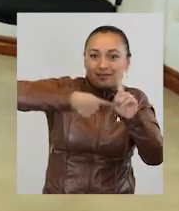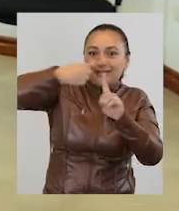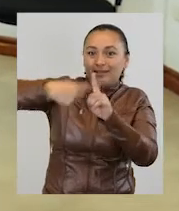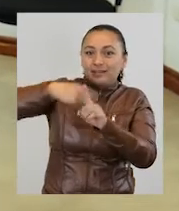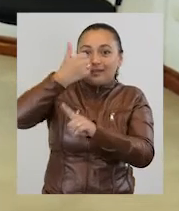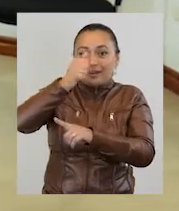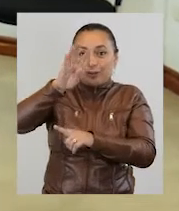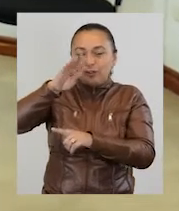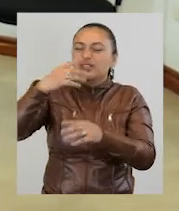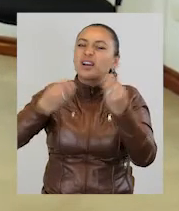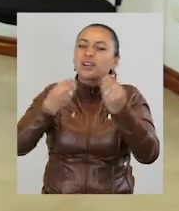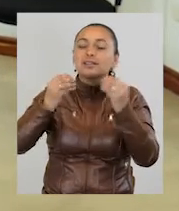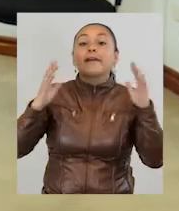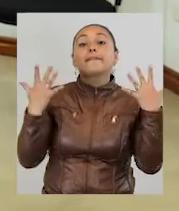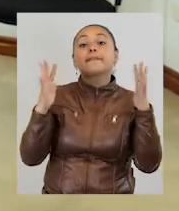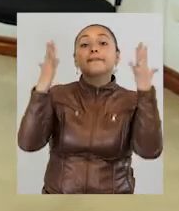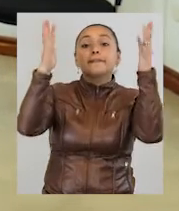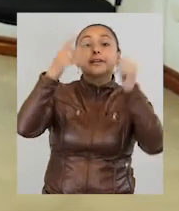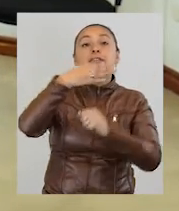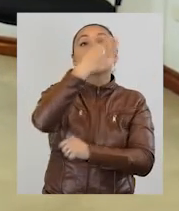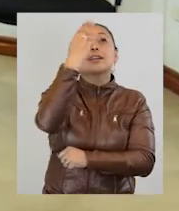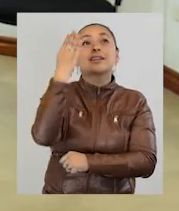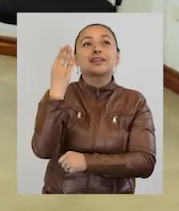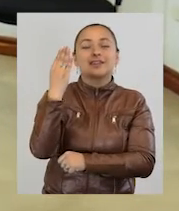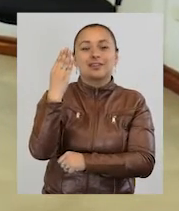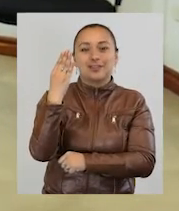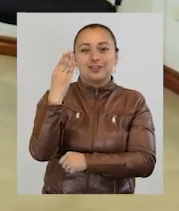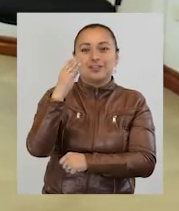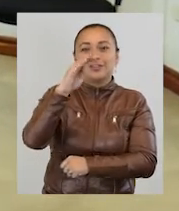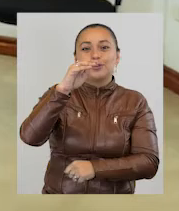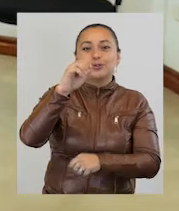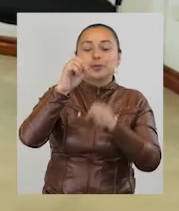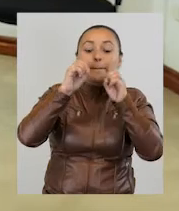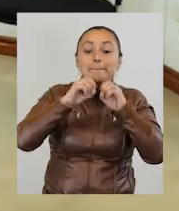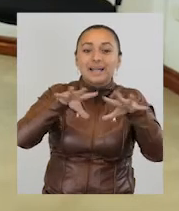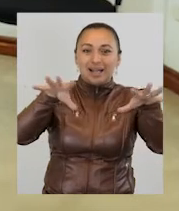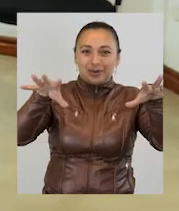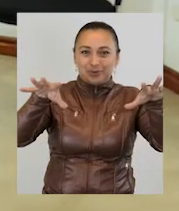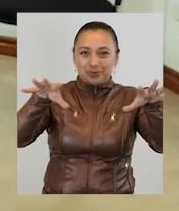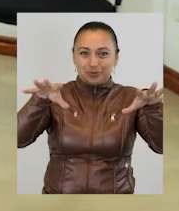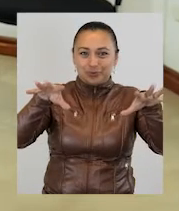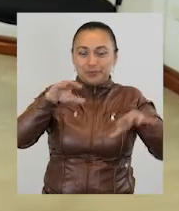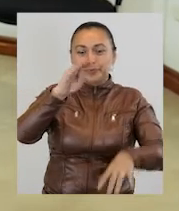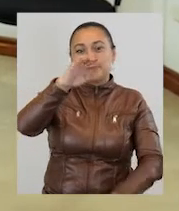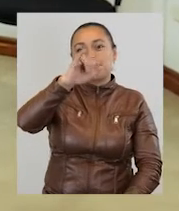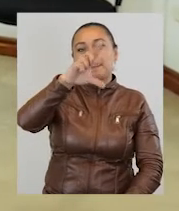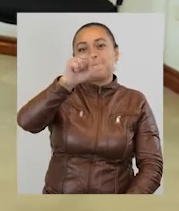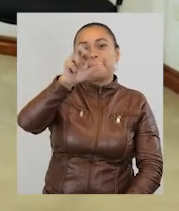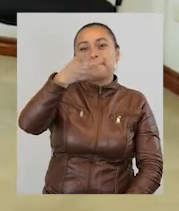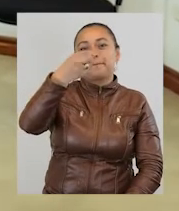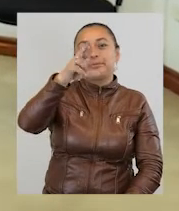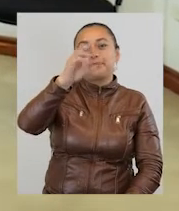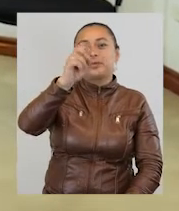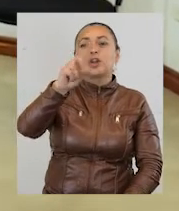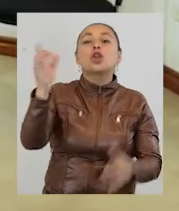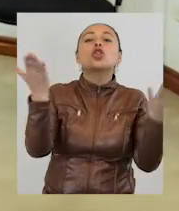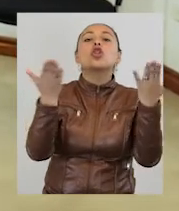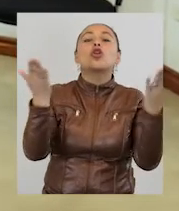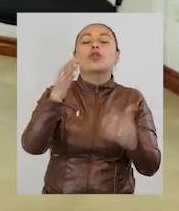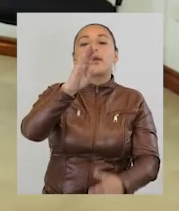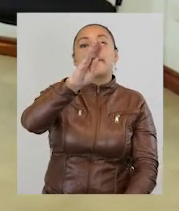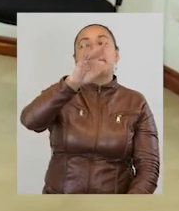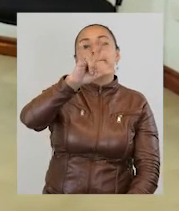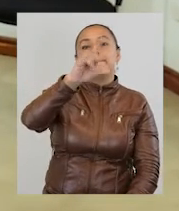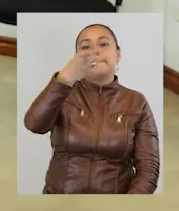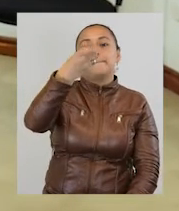mes, se disponen a celebrar la fiesta del Señor de los Milagros, devoción venida